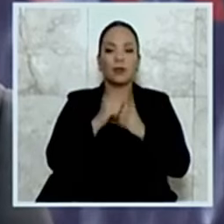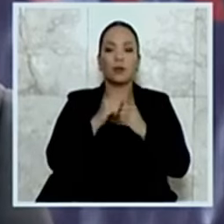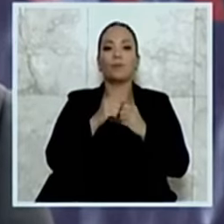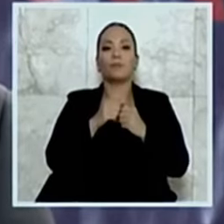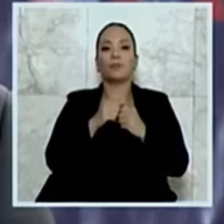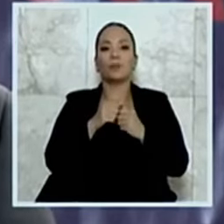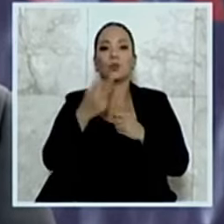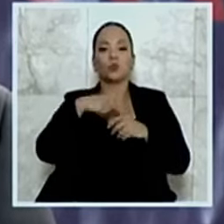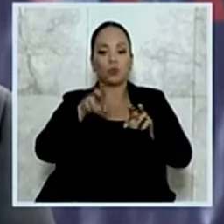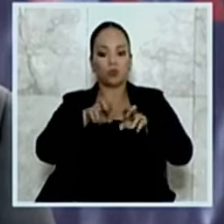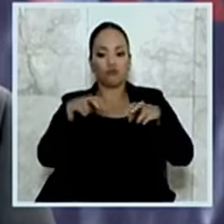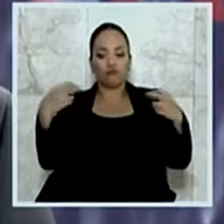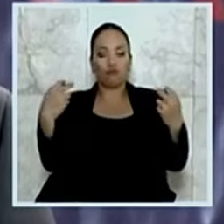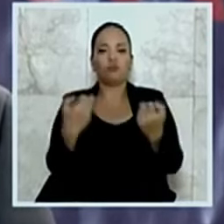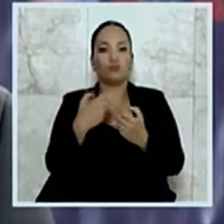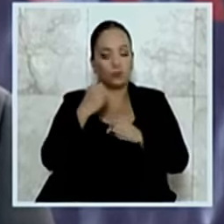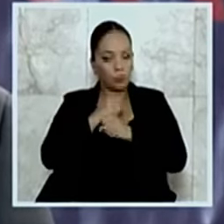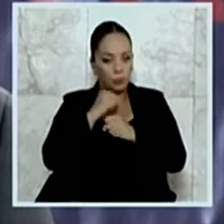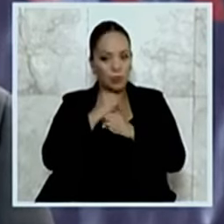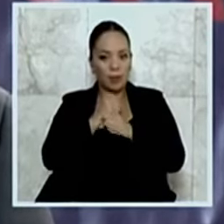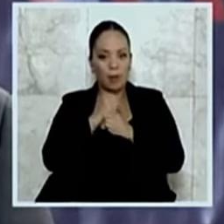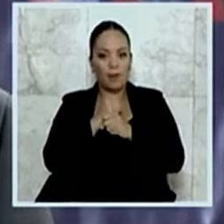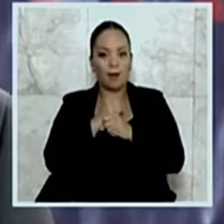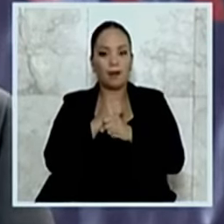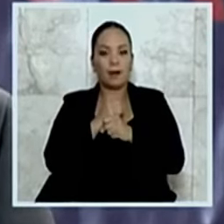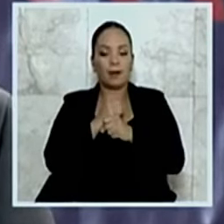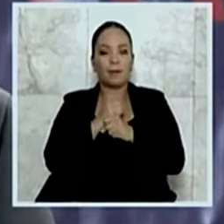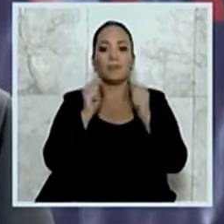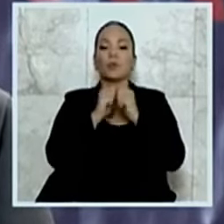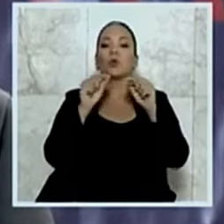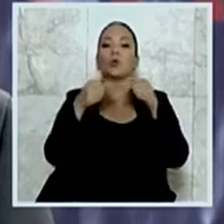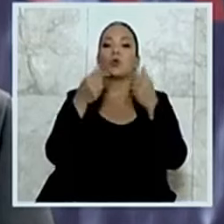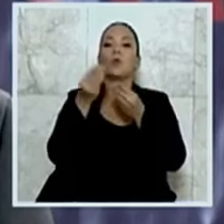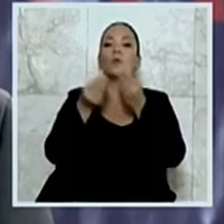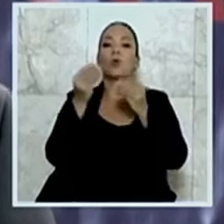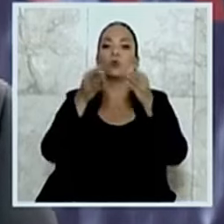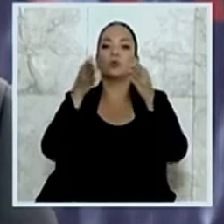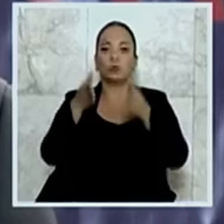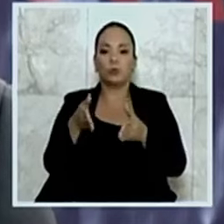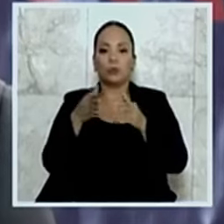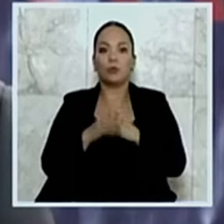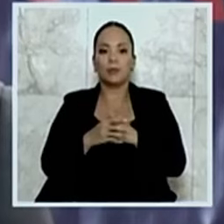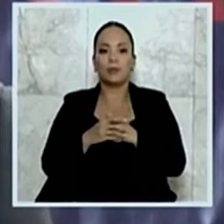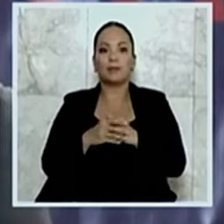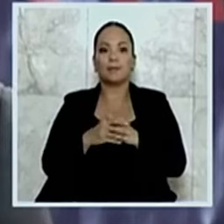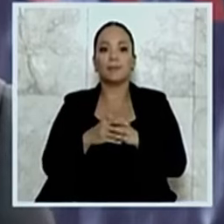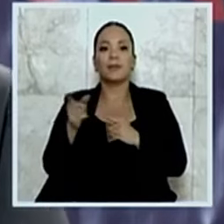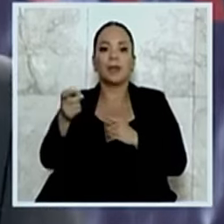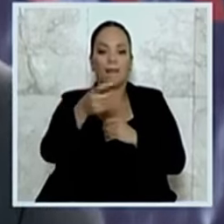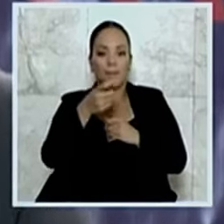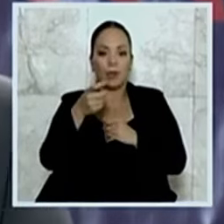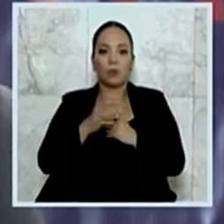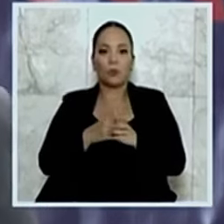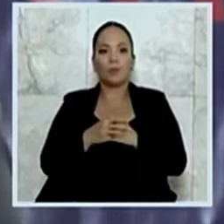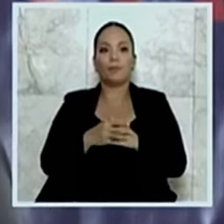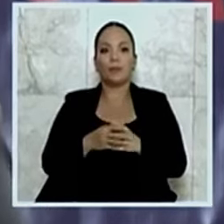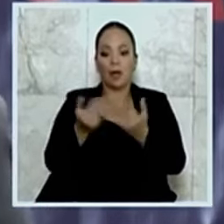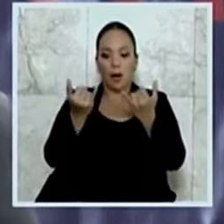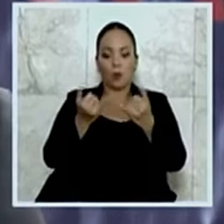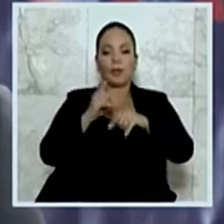parte de Comex, participó la gente de MINAE, participó Incopesca y nosotros desde el ministerio. Hemos instaurado una